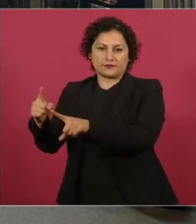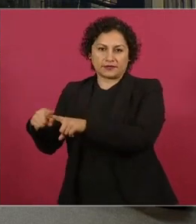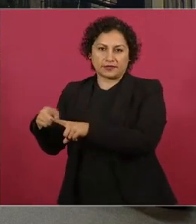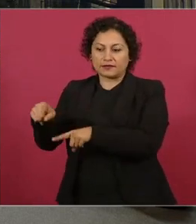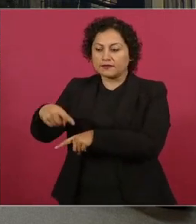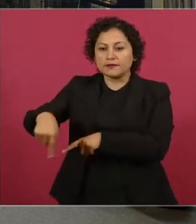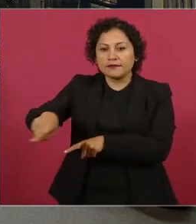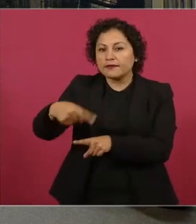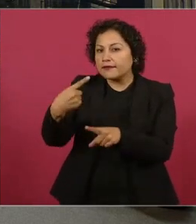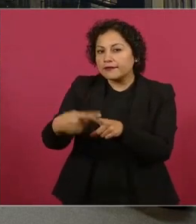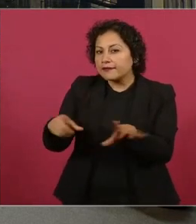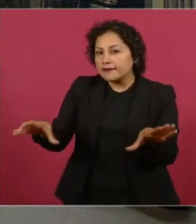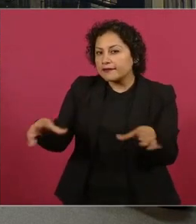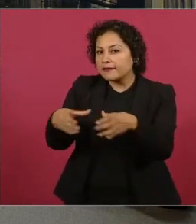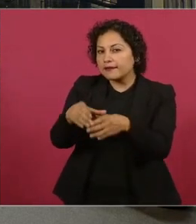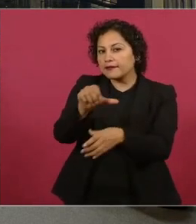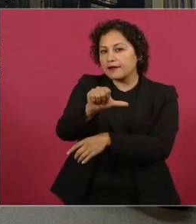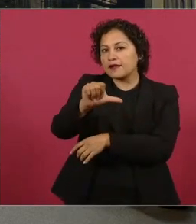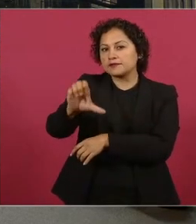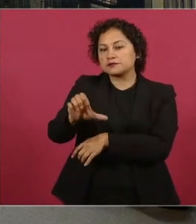escritores pseudointelectuales,